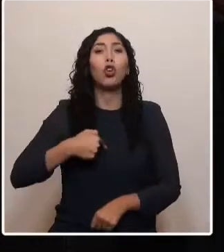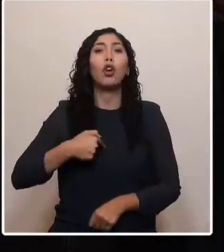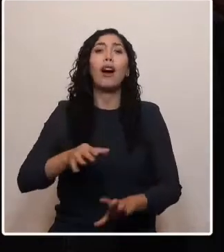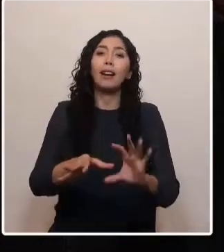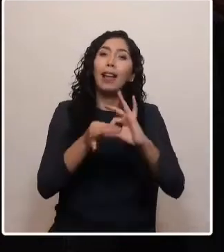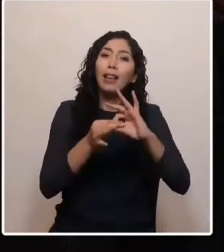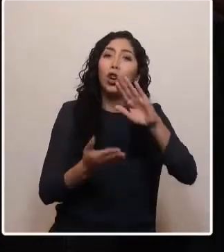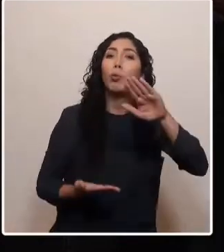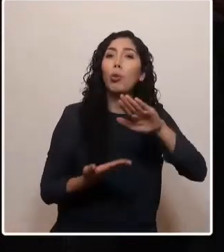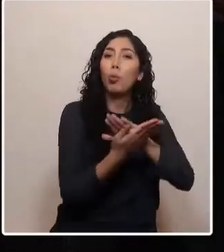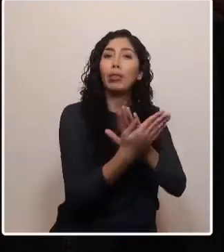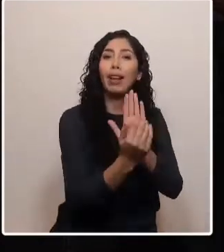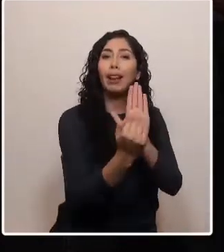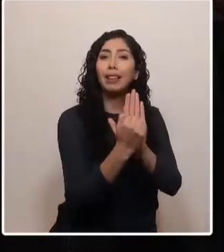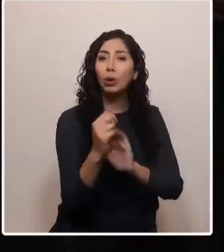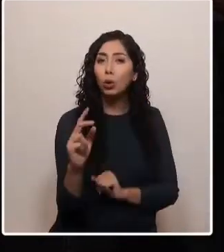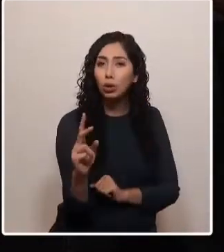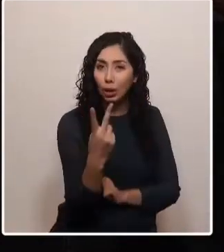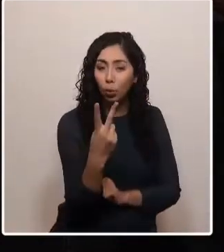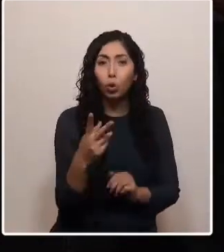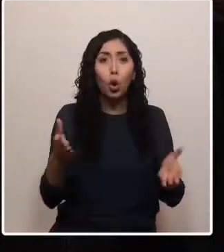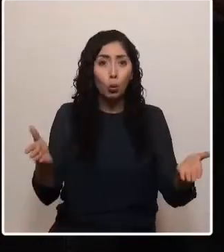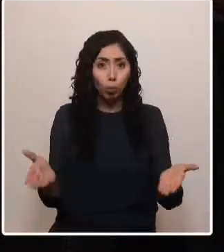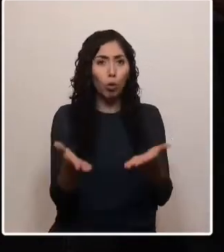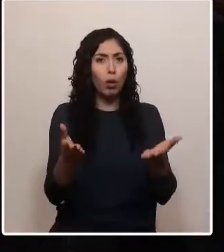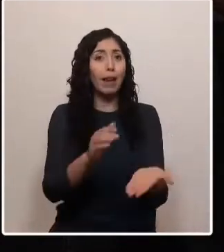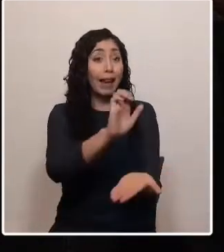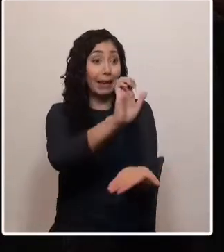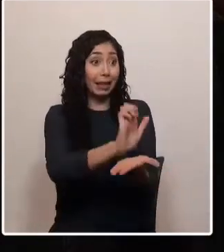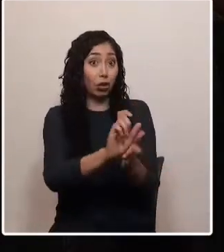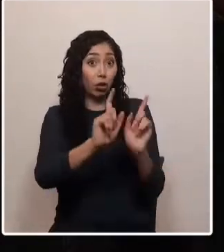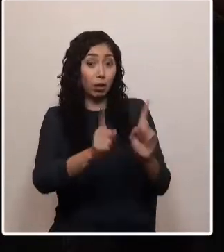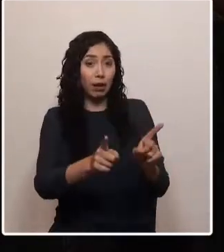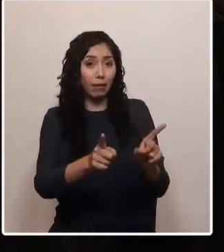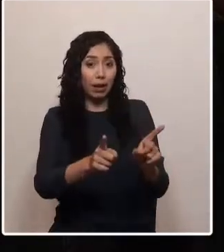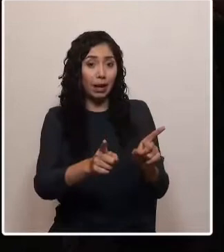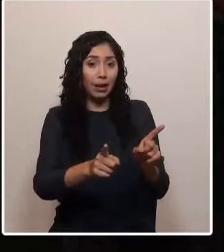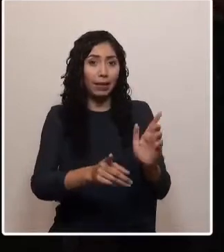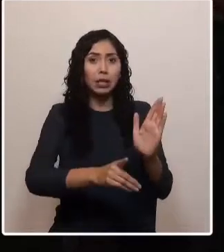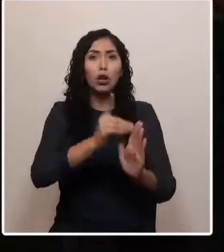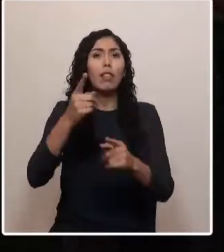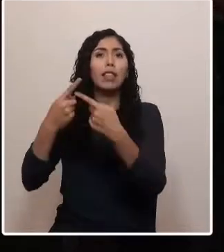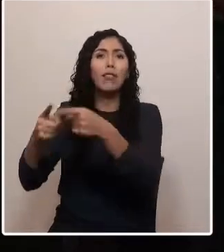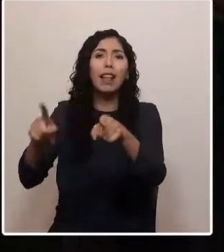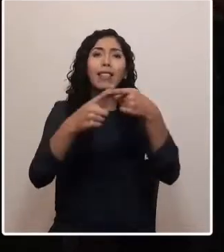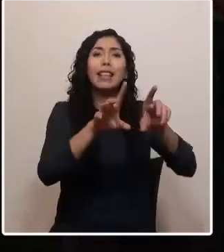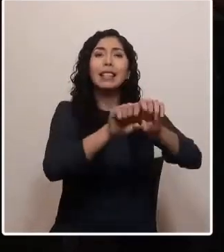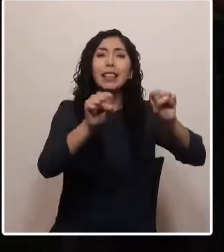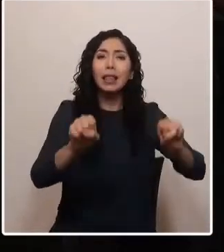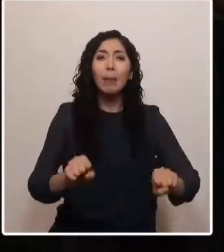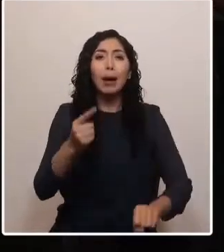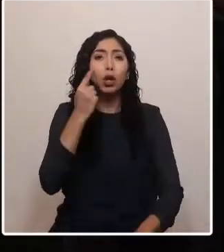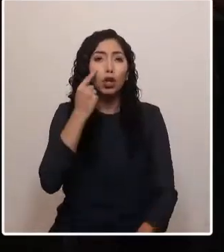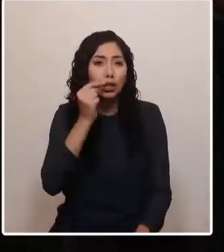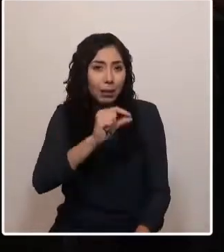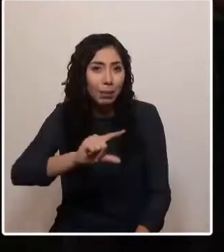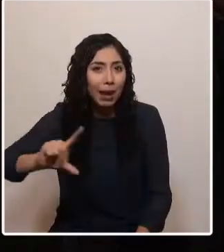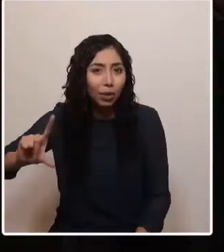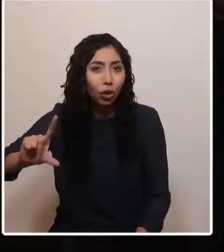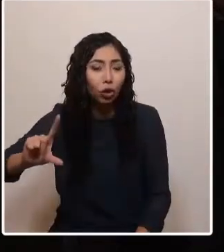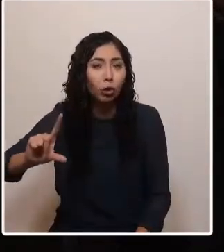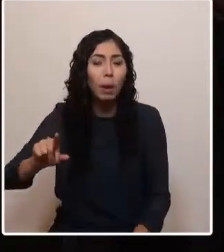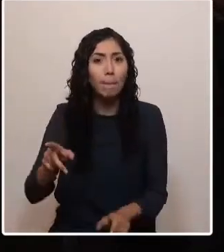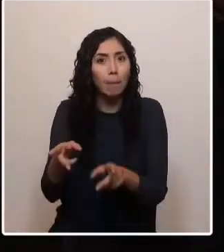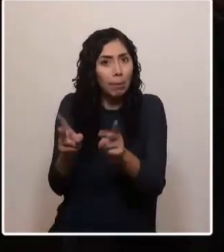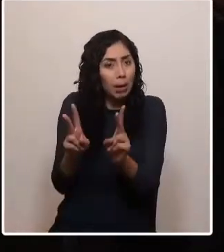en su artículo 2, que promueve el deber del Estado de desarrollar los diferentes sistemas de conocimiento. Esto permitiría potenciar